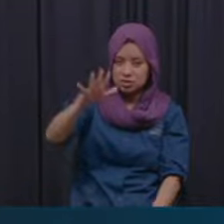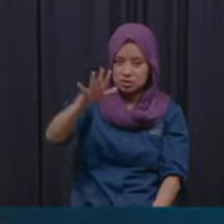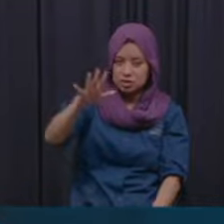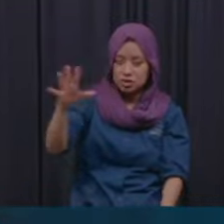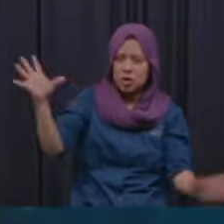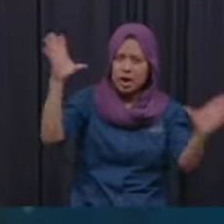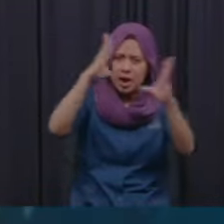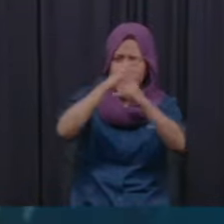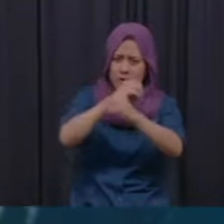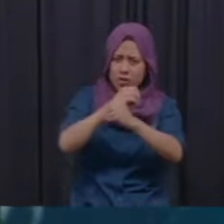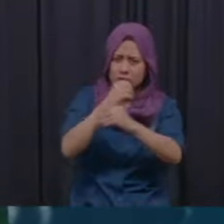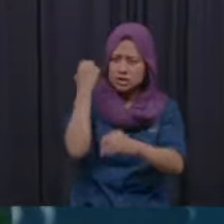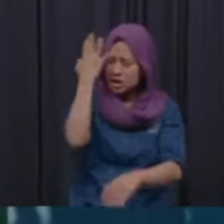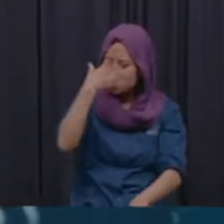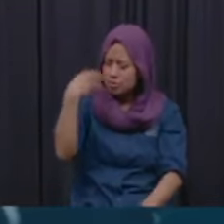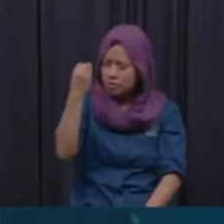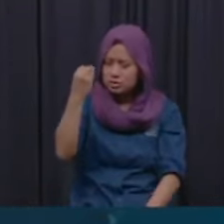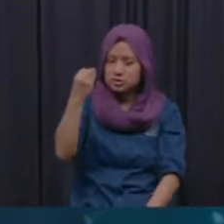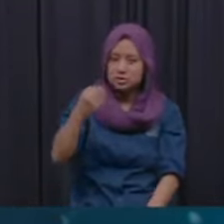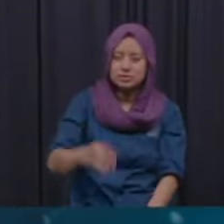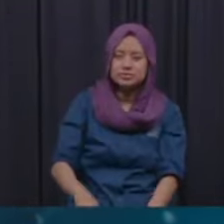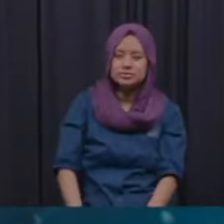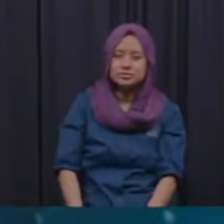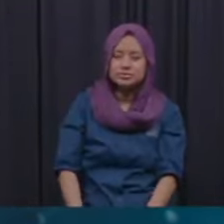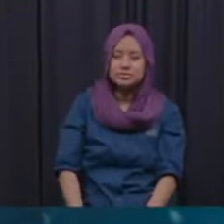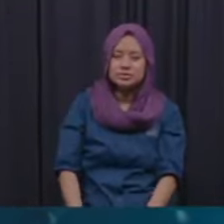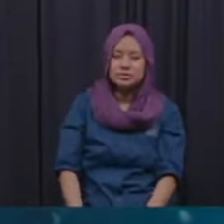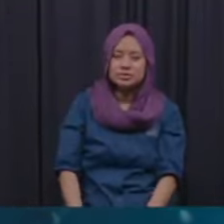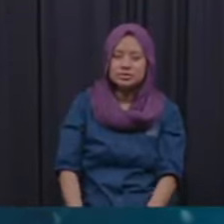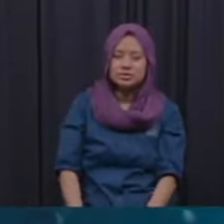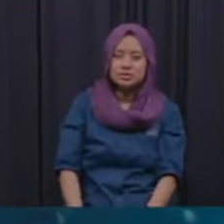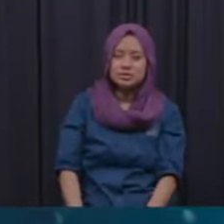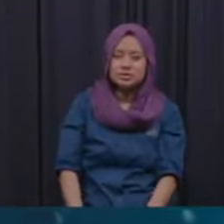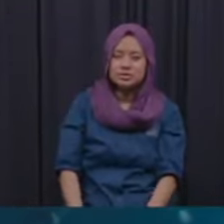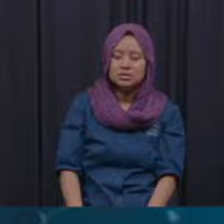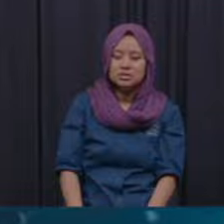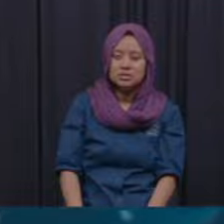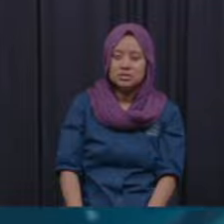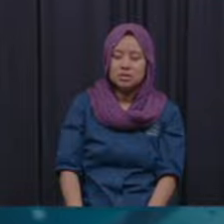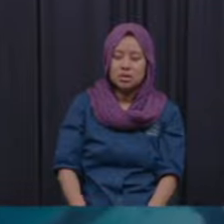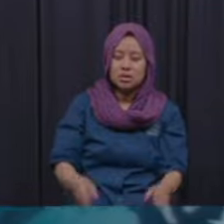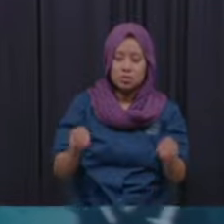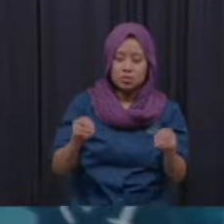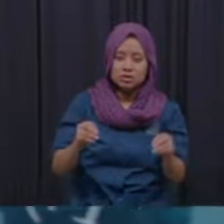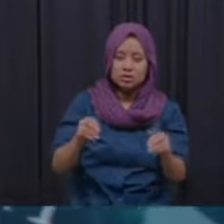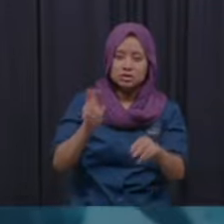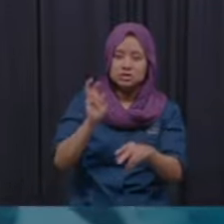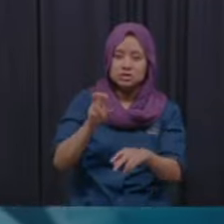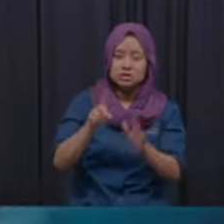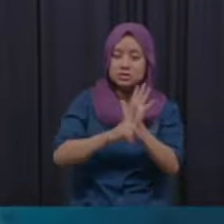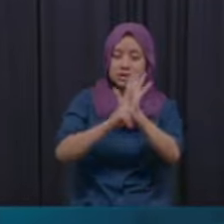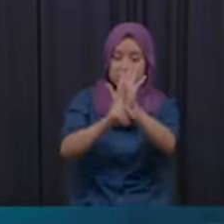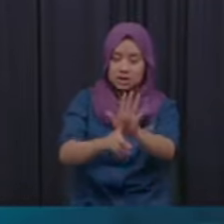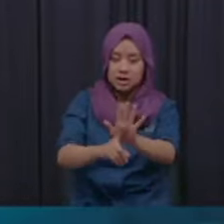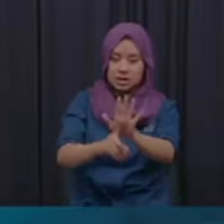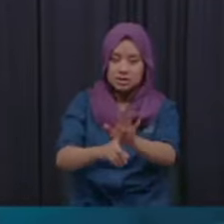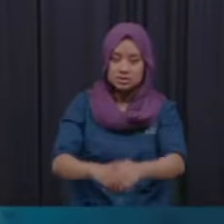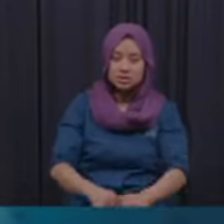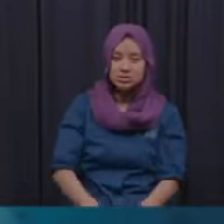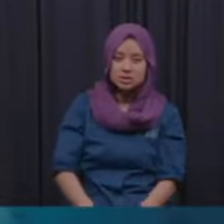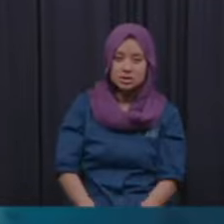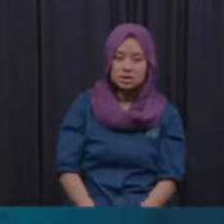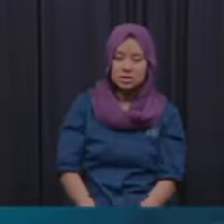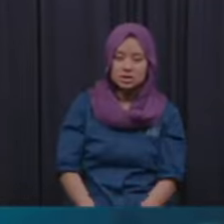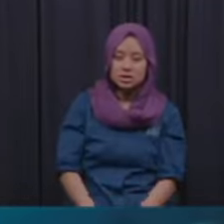tan hermosa. Y que también aquí hay muchas peticiones en las cuales hermanos enviaron confiando en la palabra